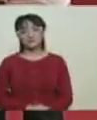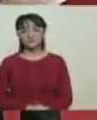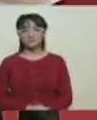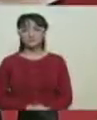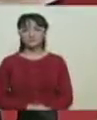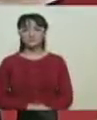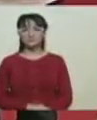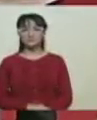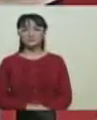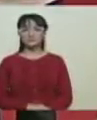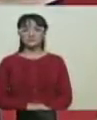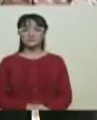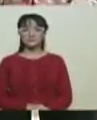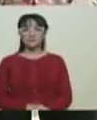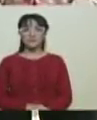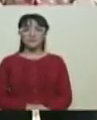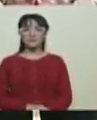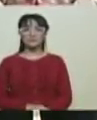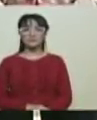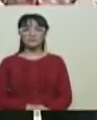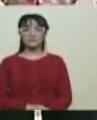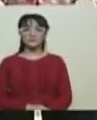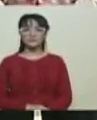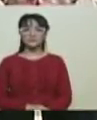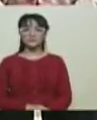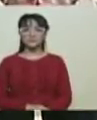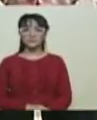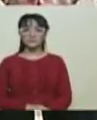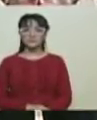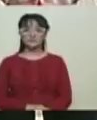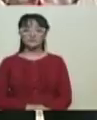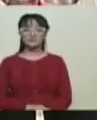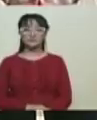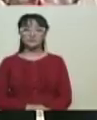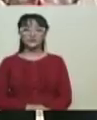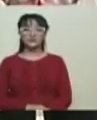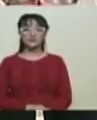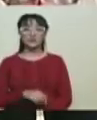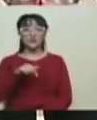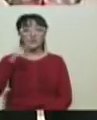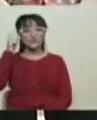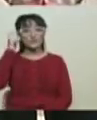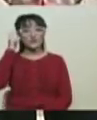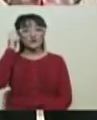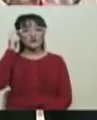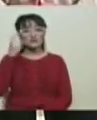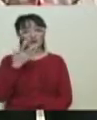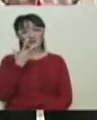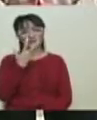Hoy se está cumpliendo una fecha de un recuerdo triste.